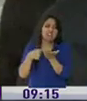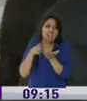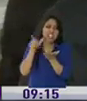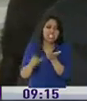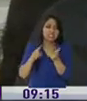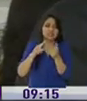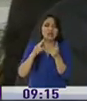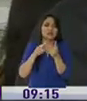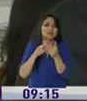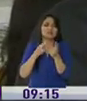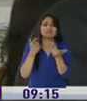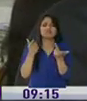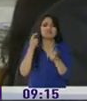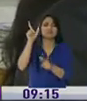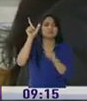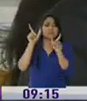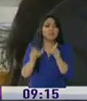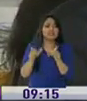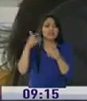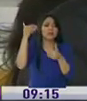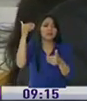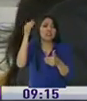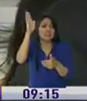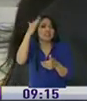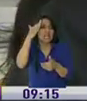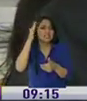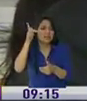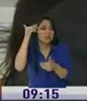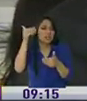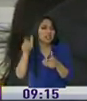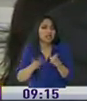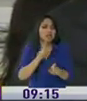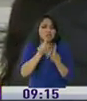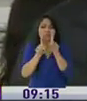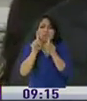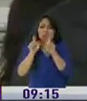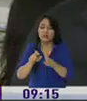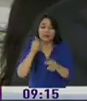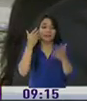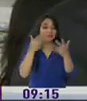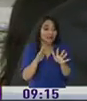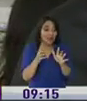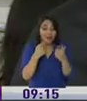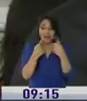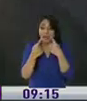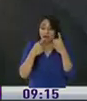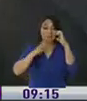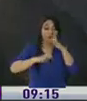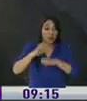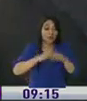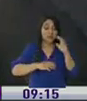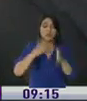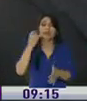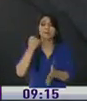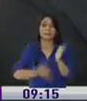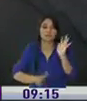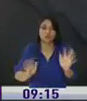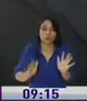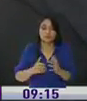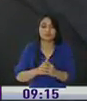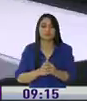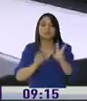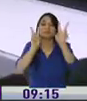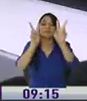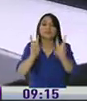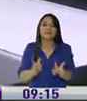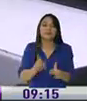que nos ayudarán también a nosotros para que podamos hacer una lectura luego de lo que pase con el diálogo. Se evalúan los grandes temas que serán